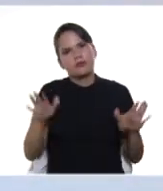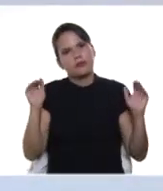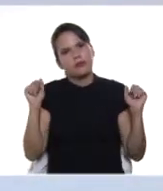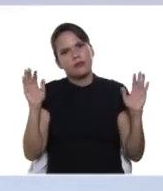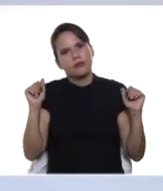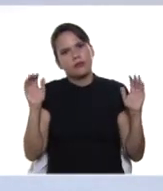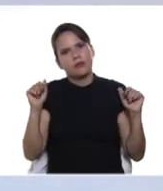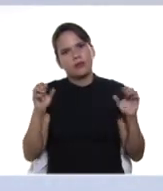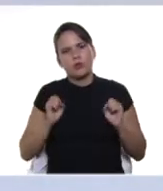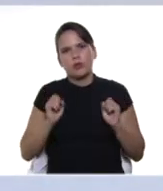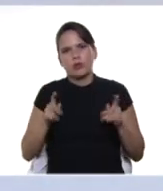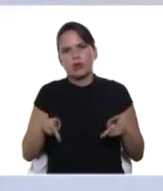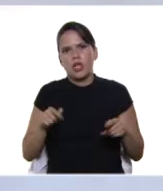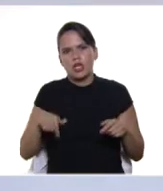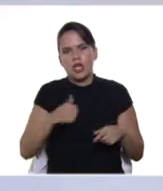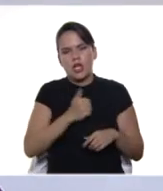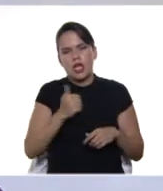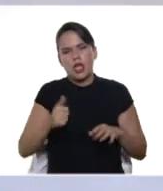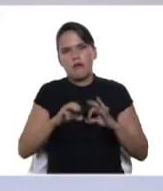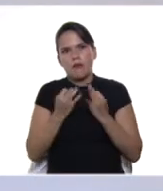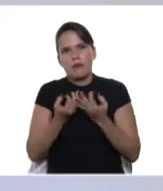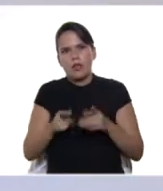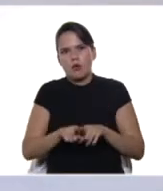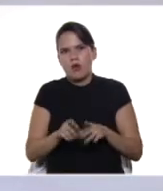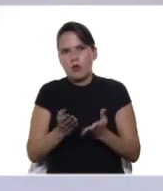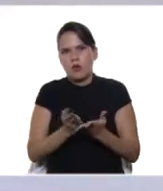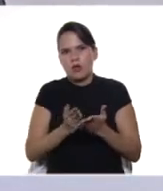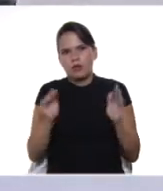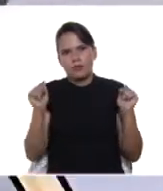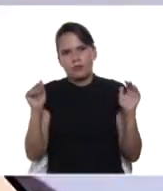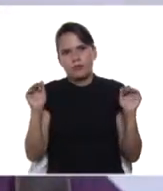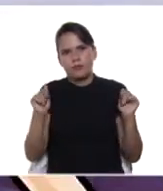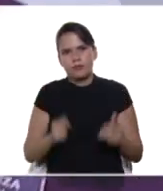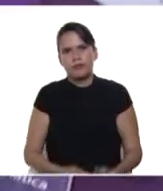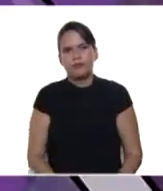próxima oportunidad en nuestro programa Cada Familia, una Escuela.